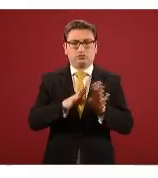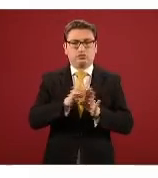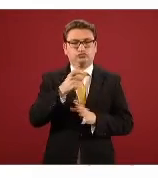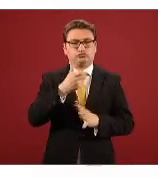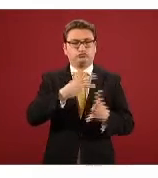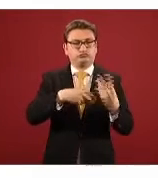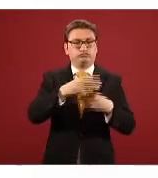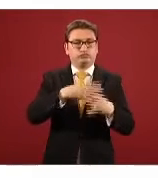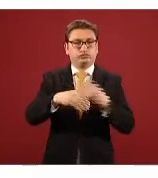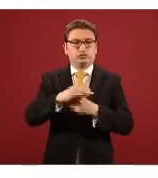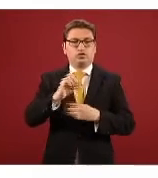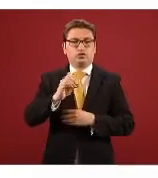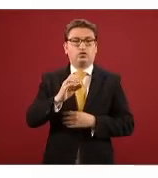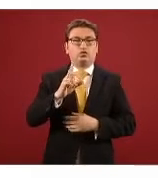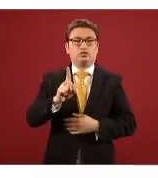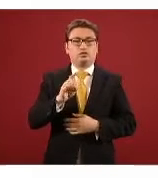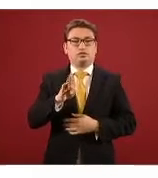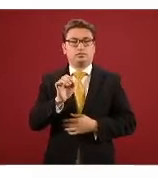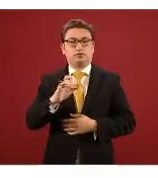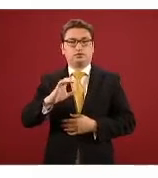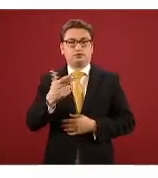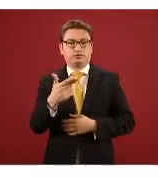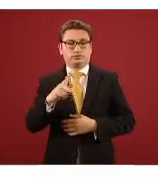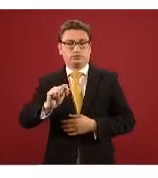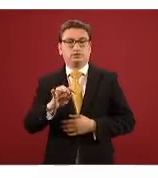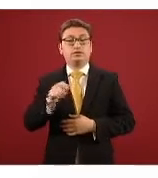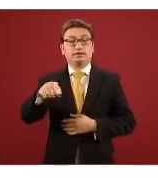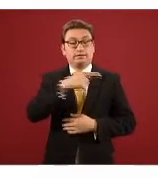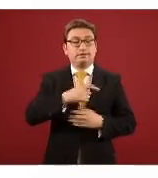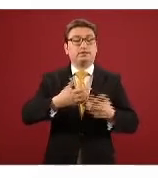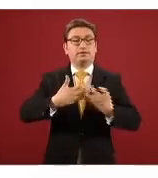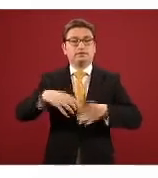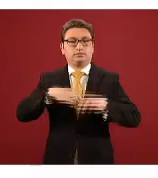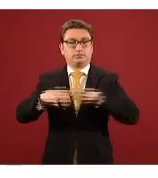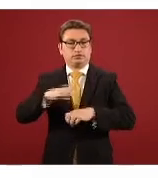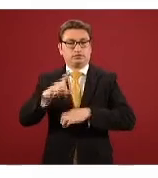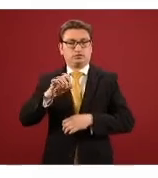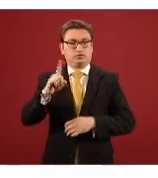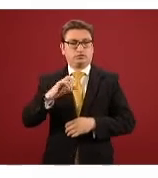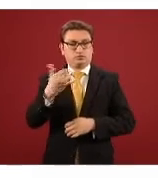por parte de Odebrecht hacia las empresas que generó el señor Lozoya